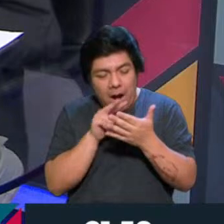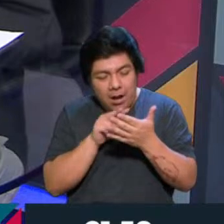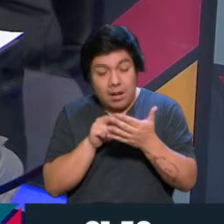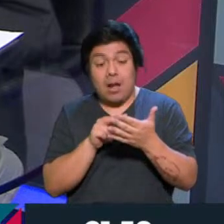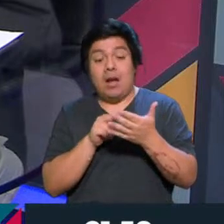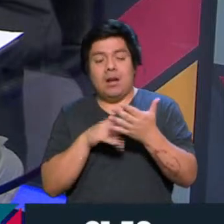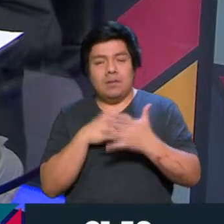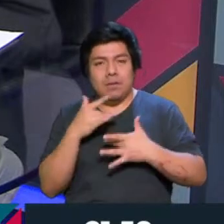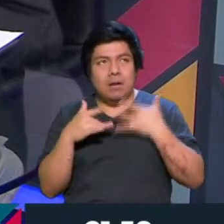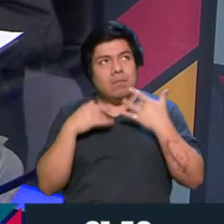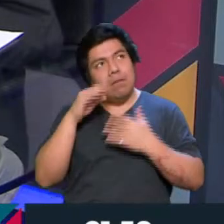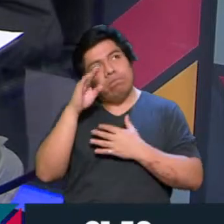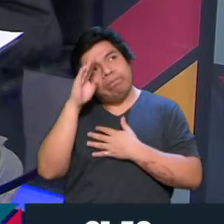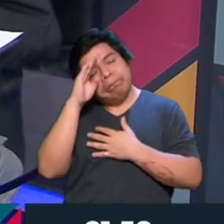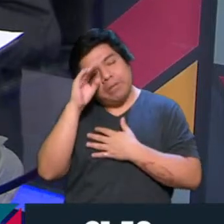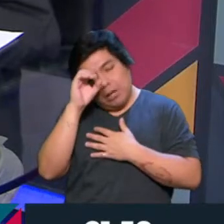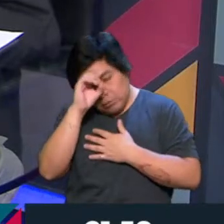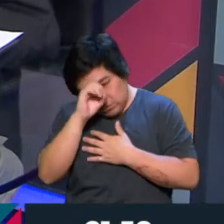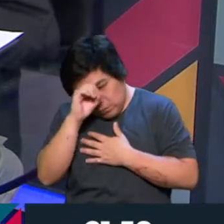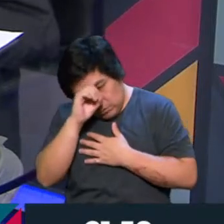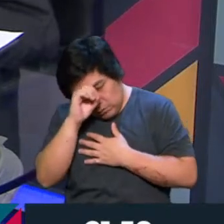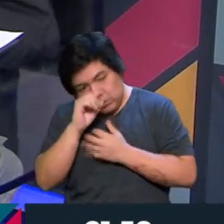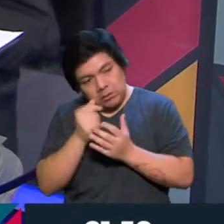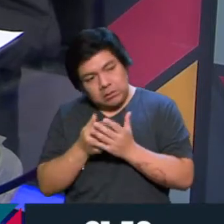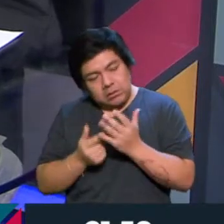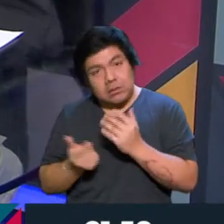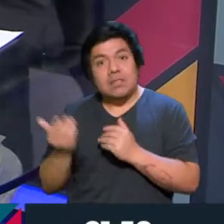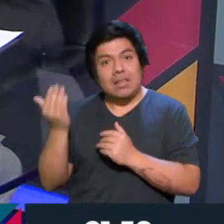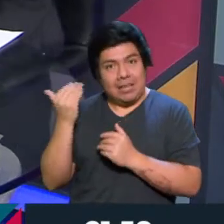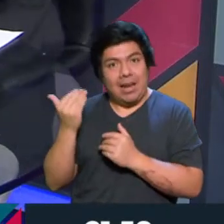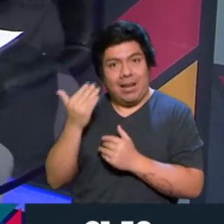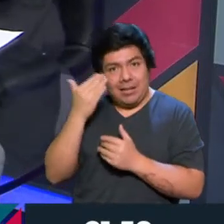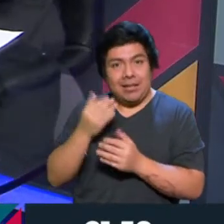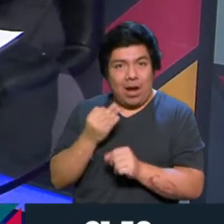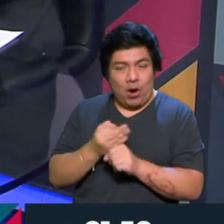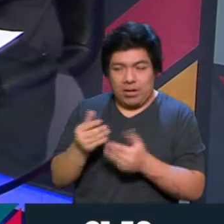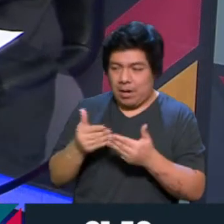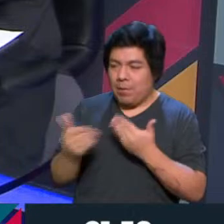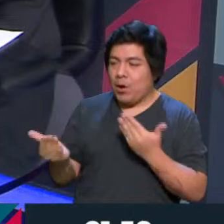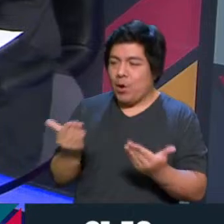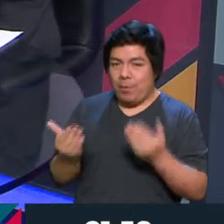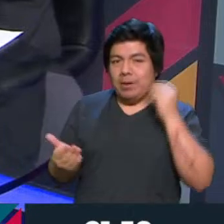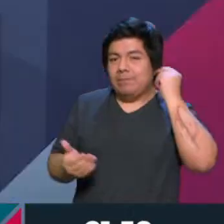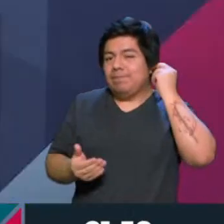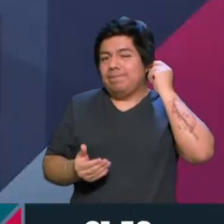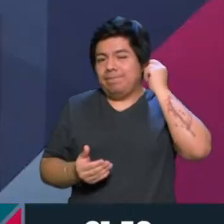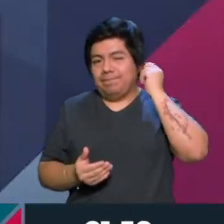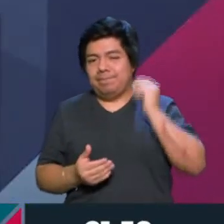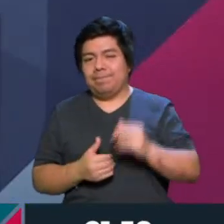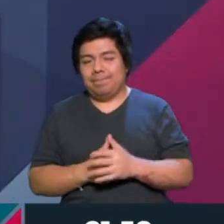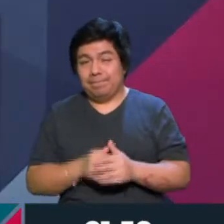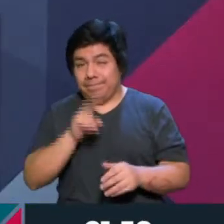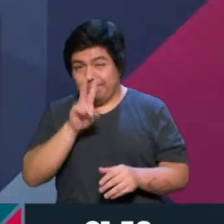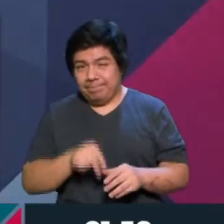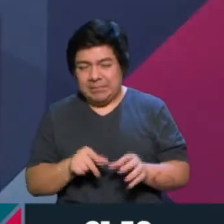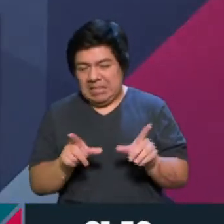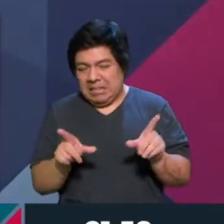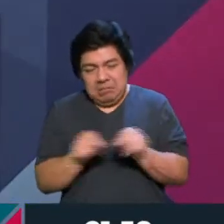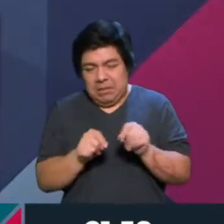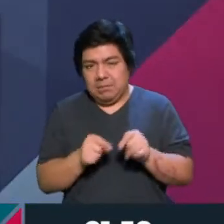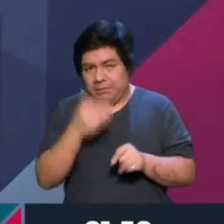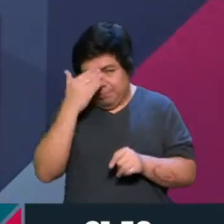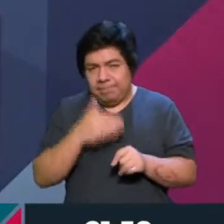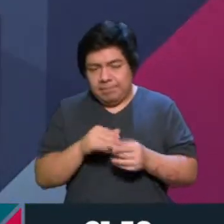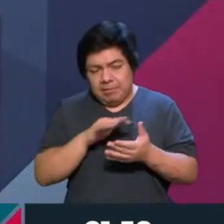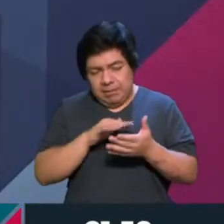también a la reflexión de los hechos, de las situaciones actuales. Claro, y mira, es un lenguaje muy sintético en términos